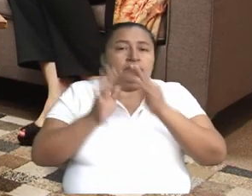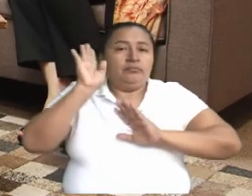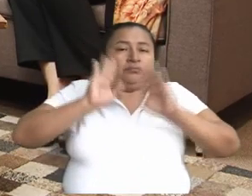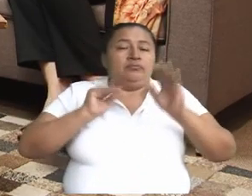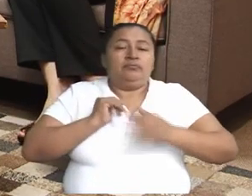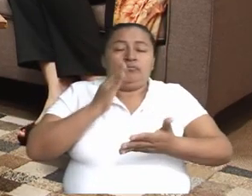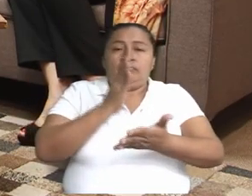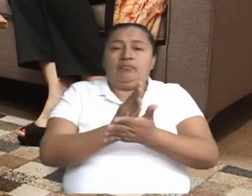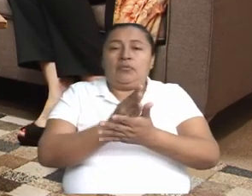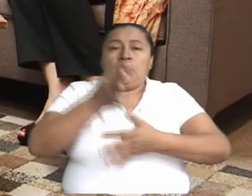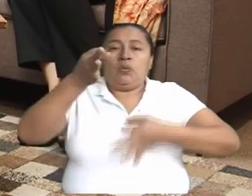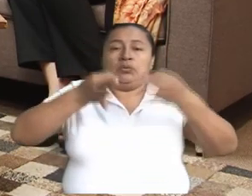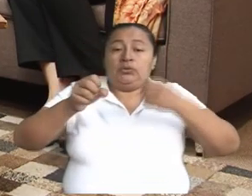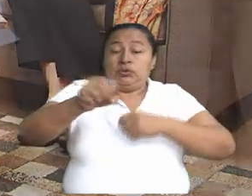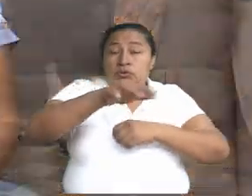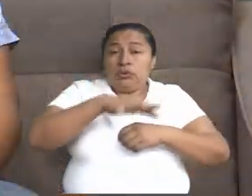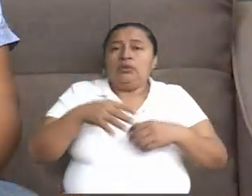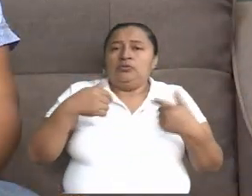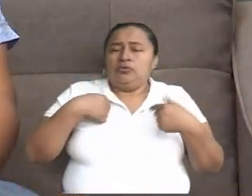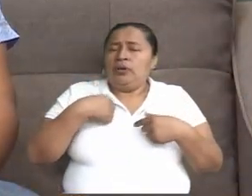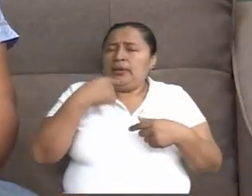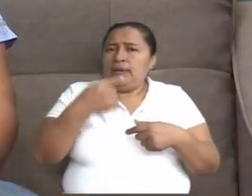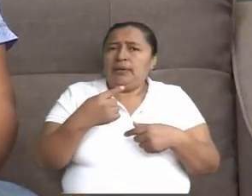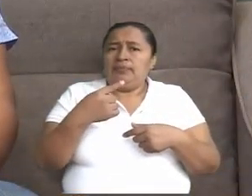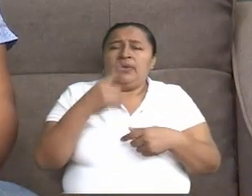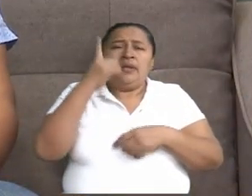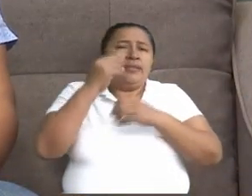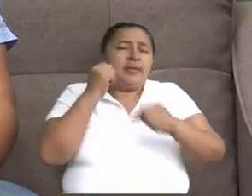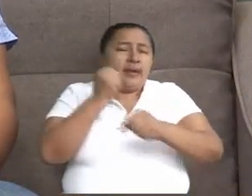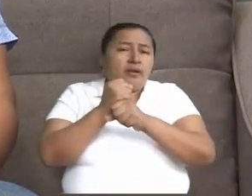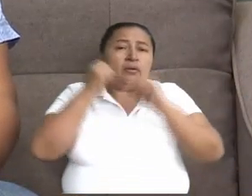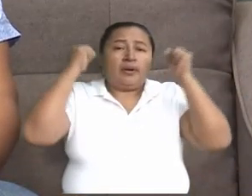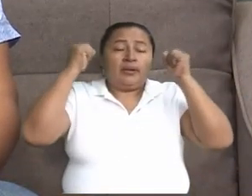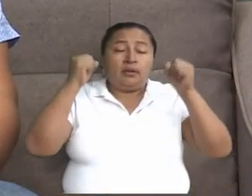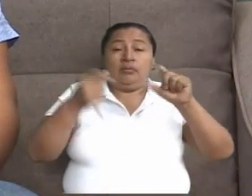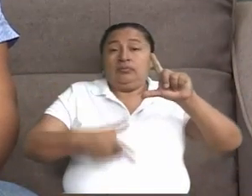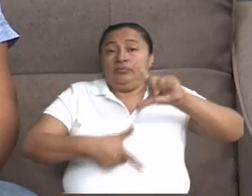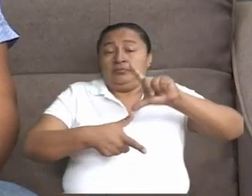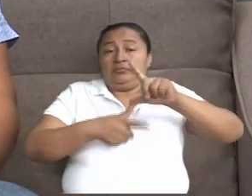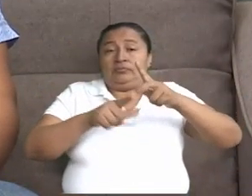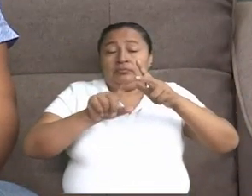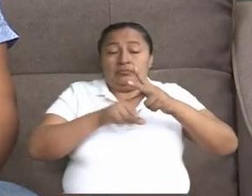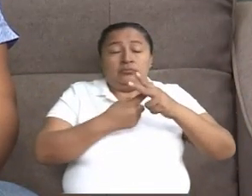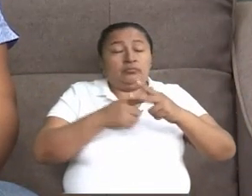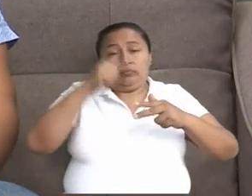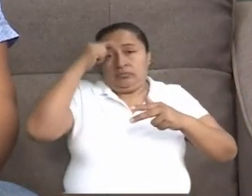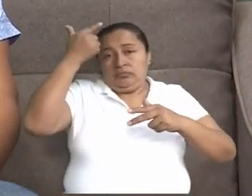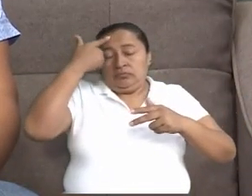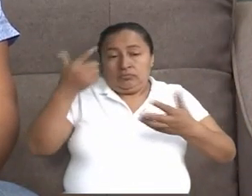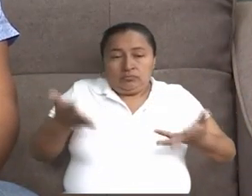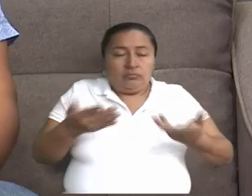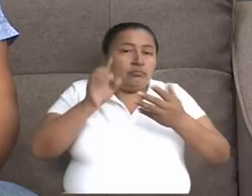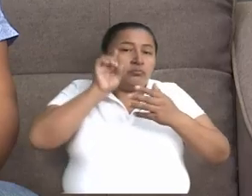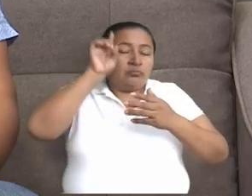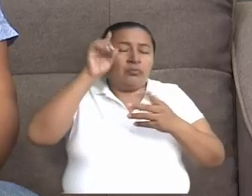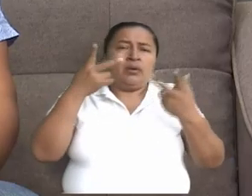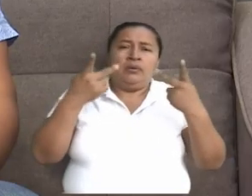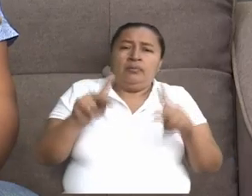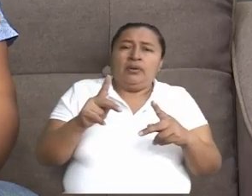justicia social. En un momento yo le mencionaba una década ganada para América Latina a partir de estos gobiernos progresistas, pero